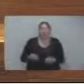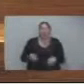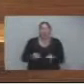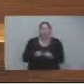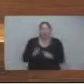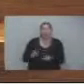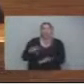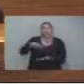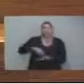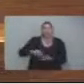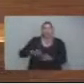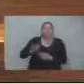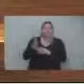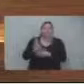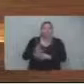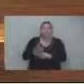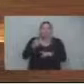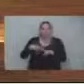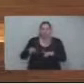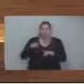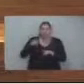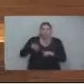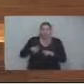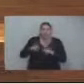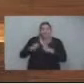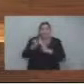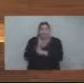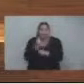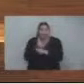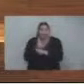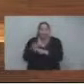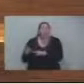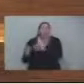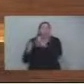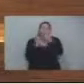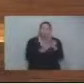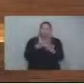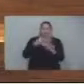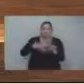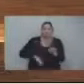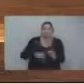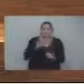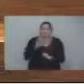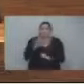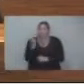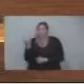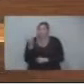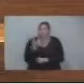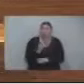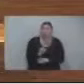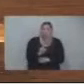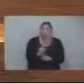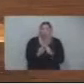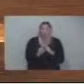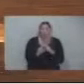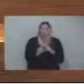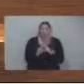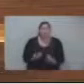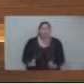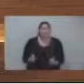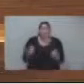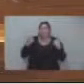es una protección para esa actividad. Porque si a uno no lo pueden